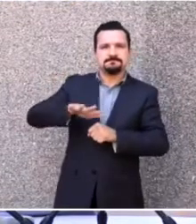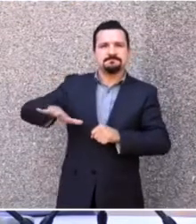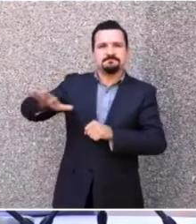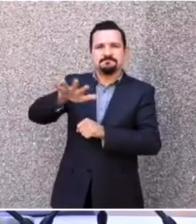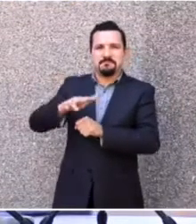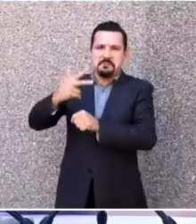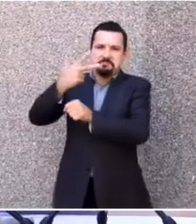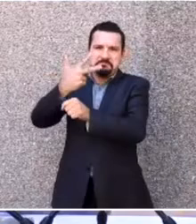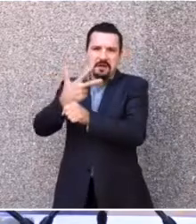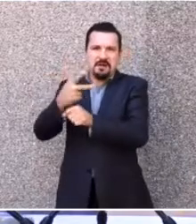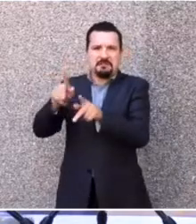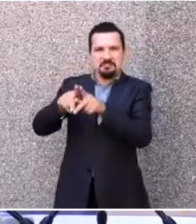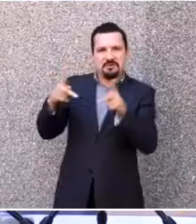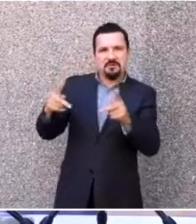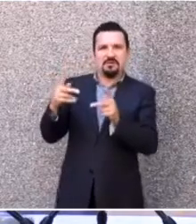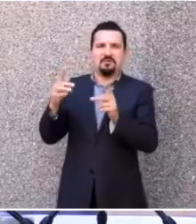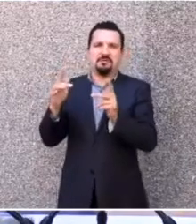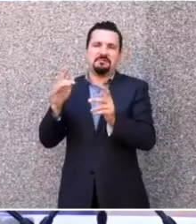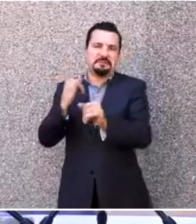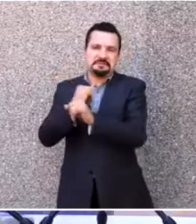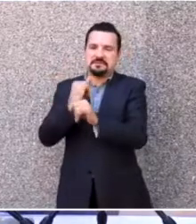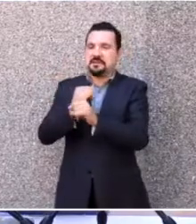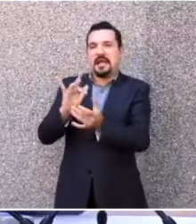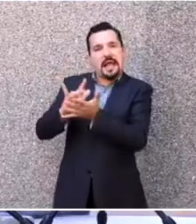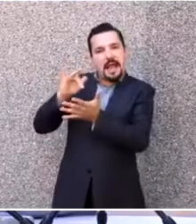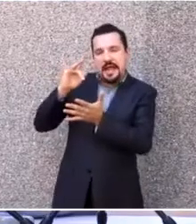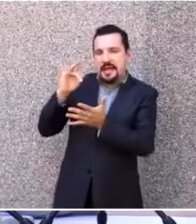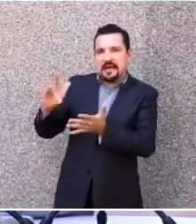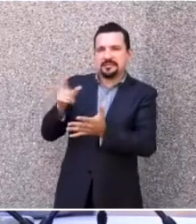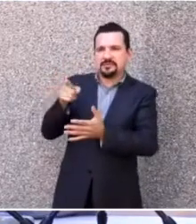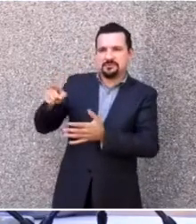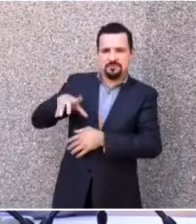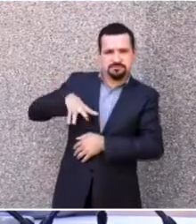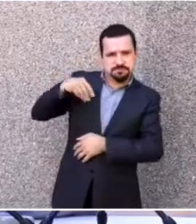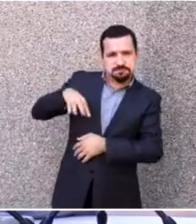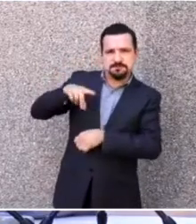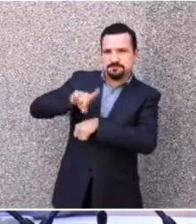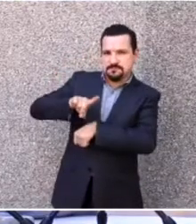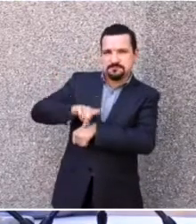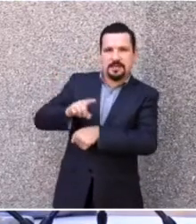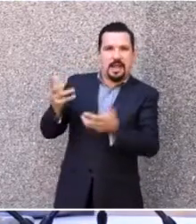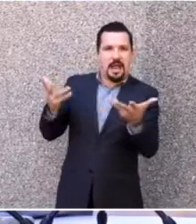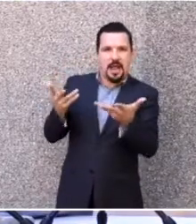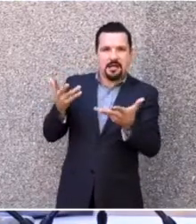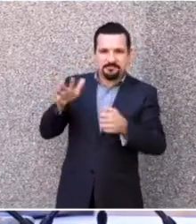de los medios de comunicación. Gracias por ese esfuerzo que hacen todos.